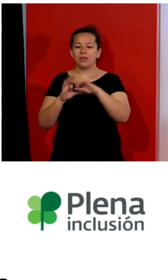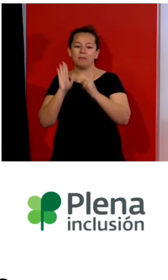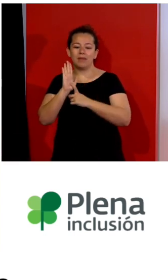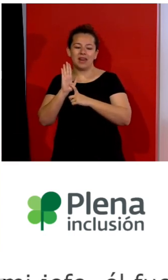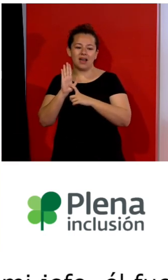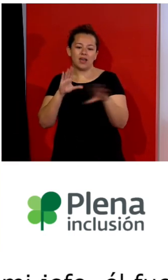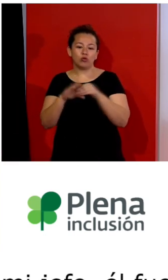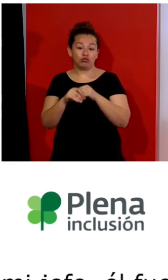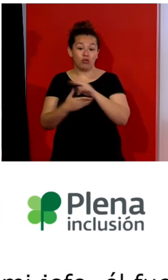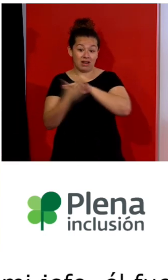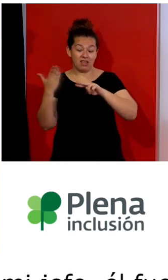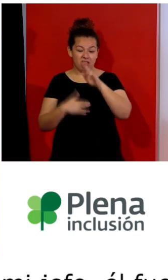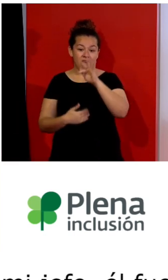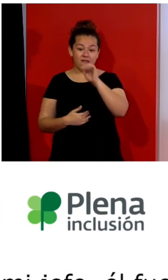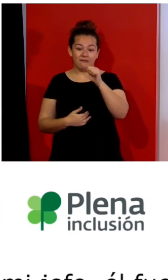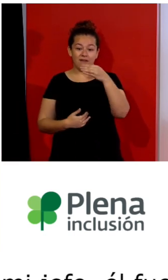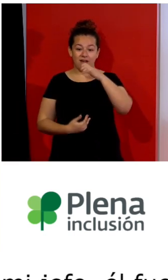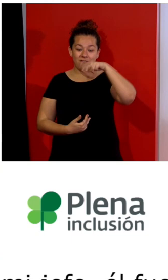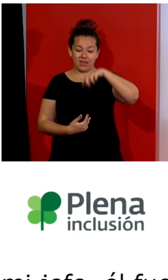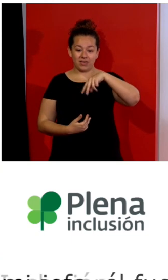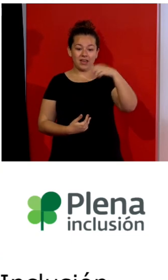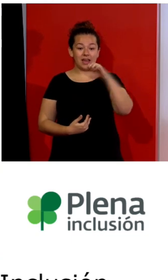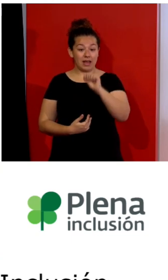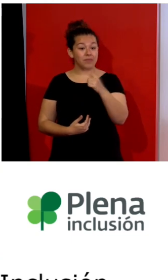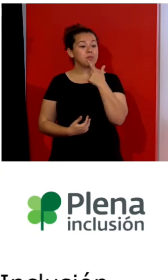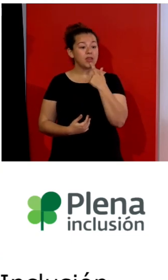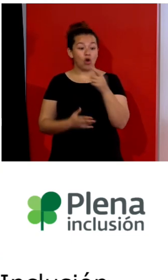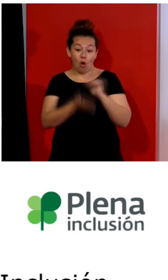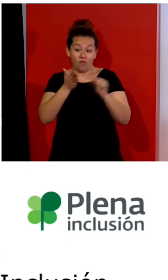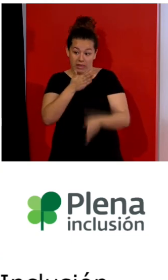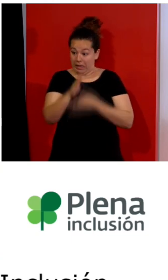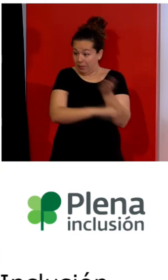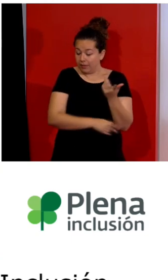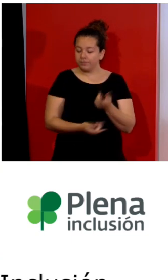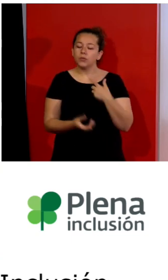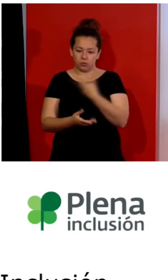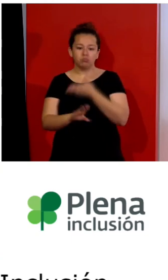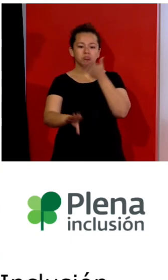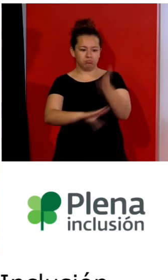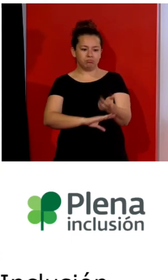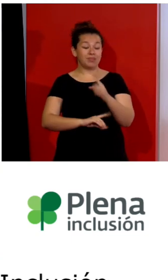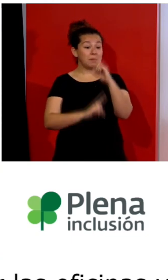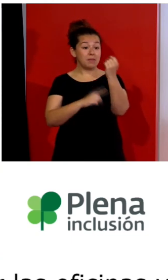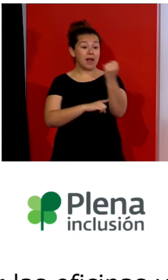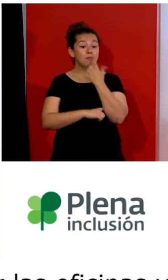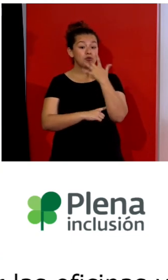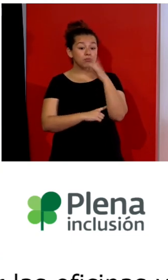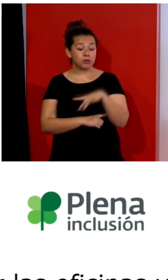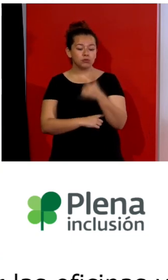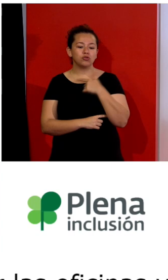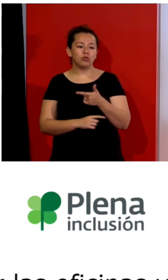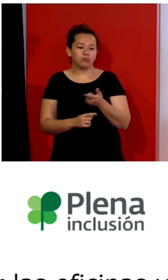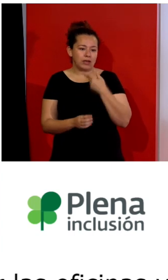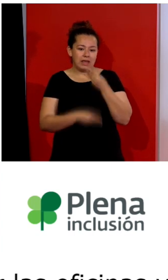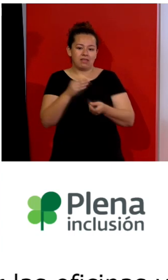Galicia, y me dijo que me pasara por las oficinas, y así fue. El primer apoyo fue cuando hice mala